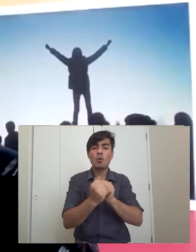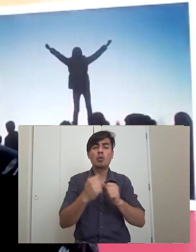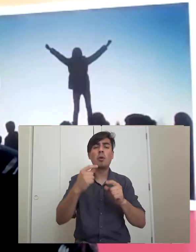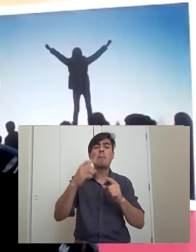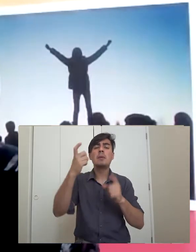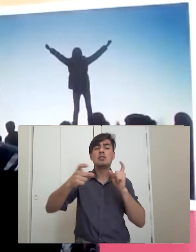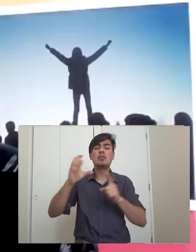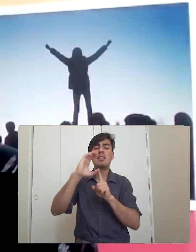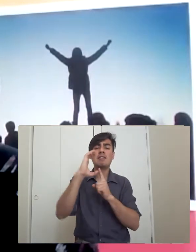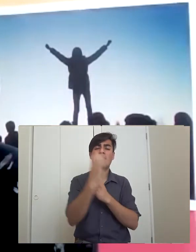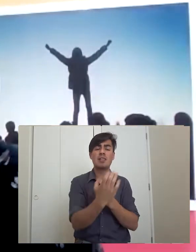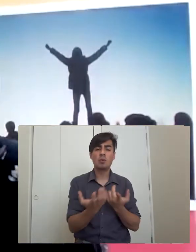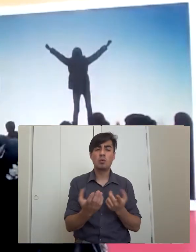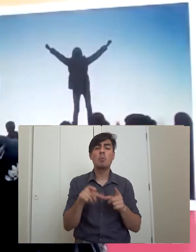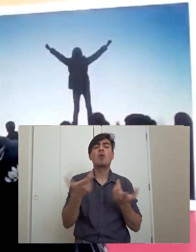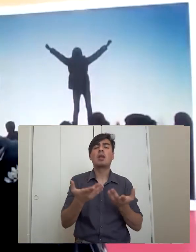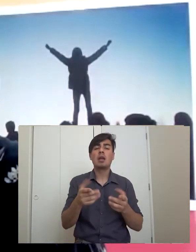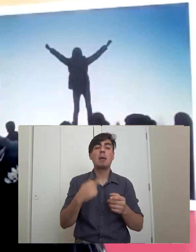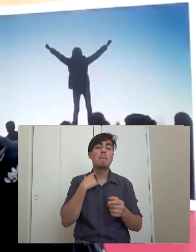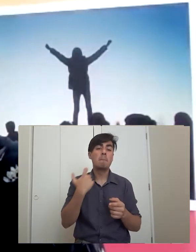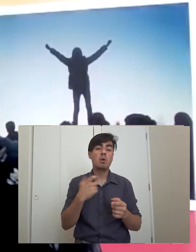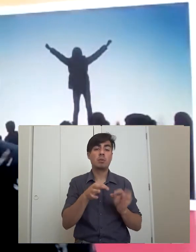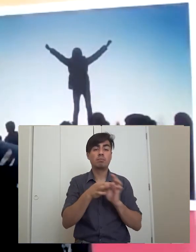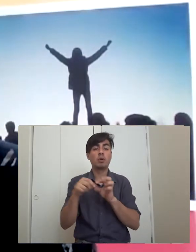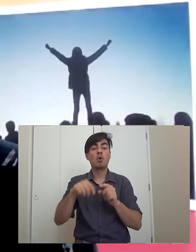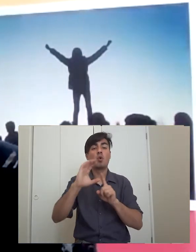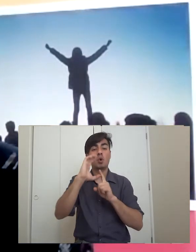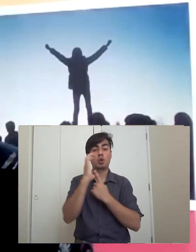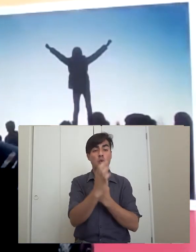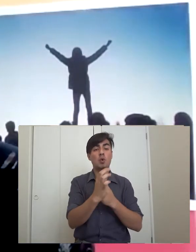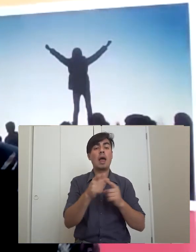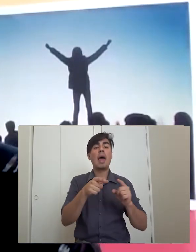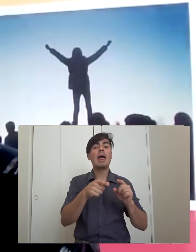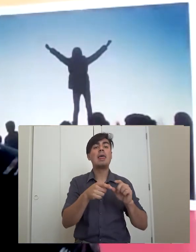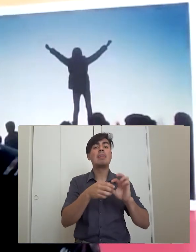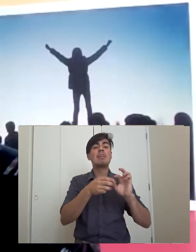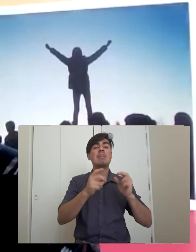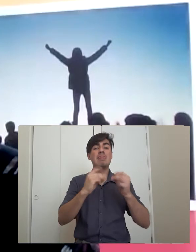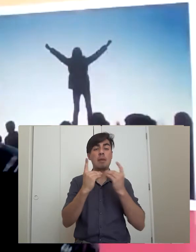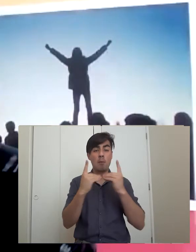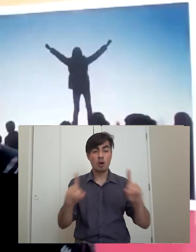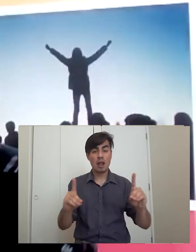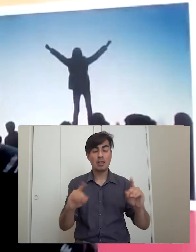cultura democrática es una cultura en la que todos